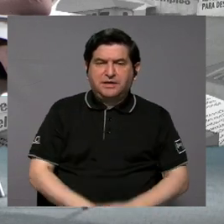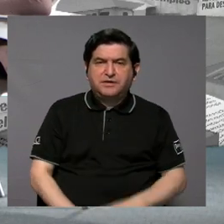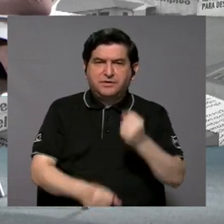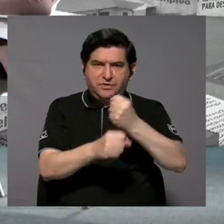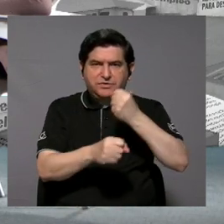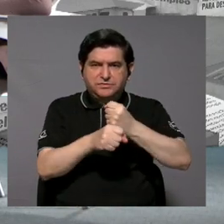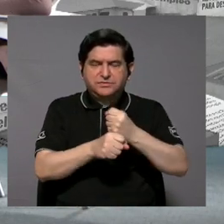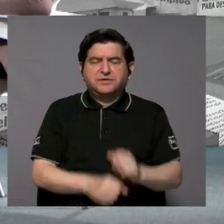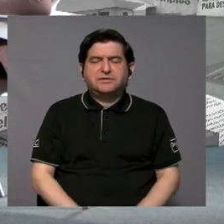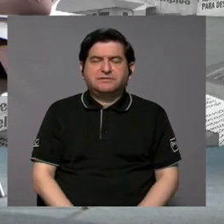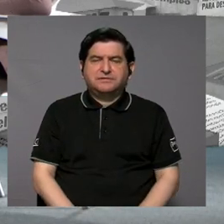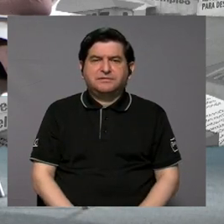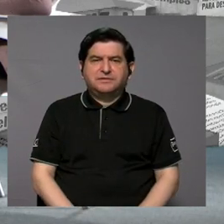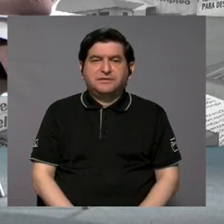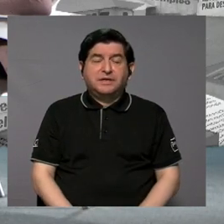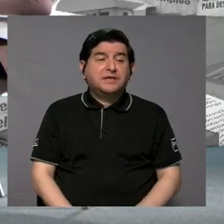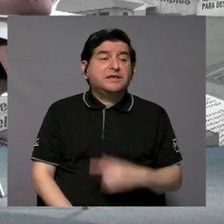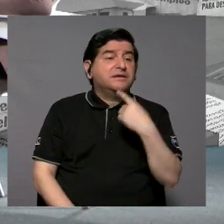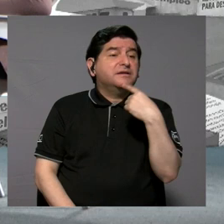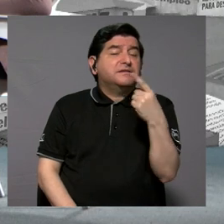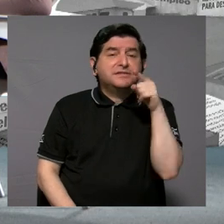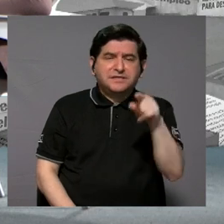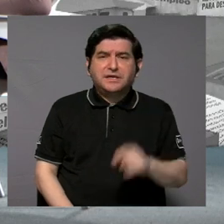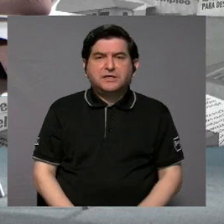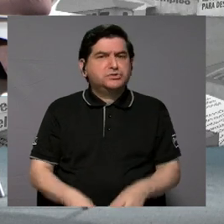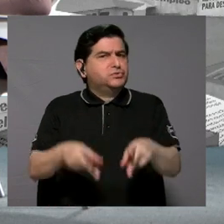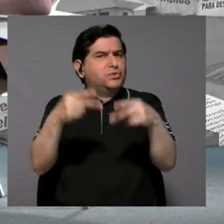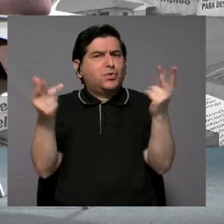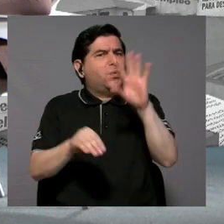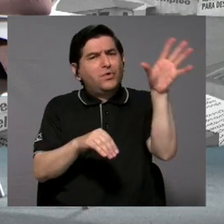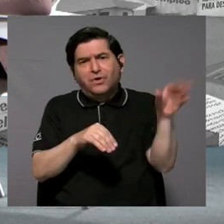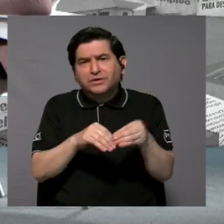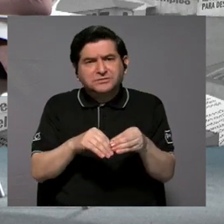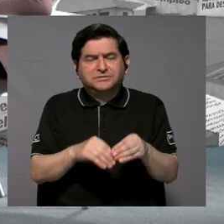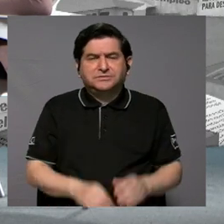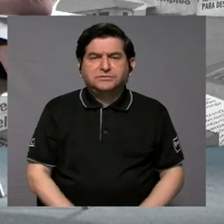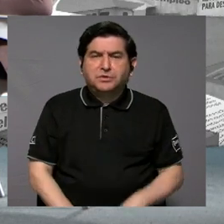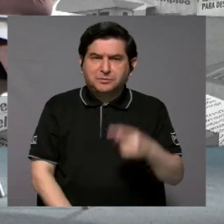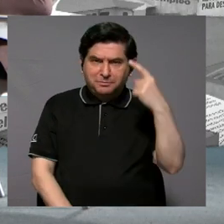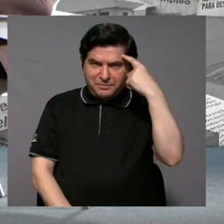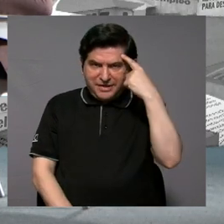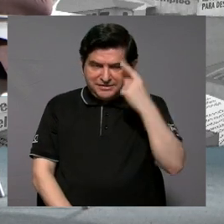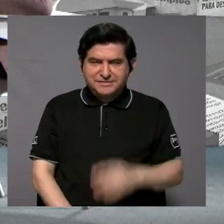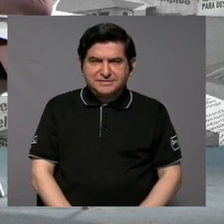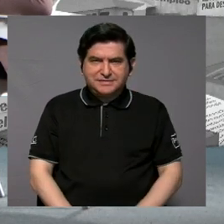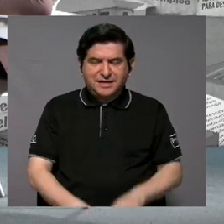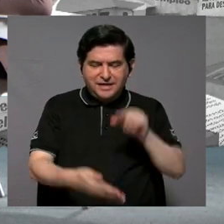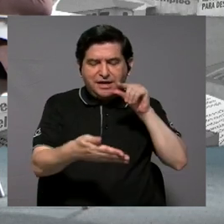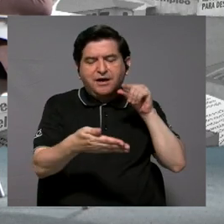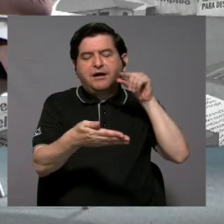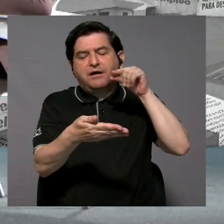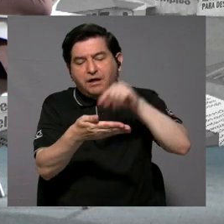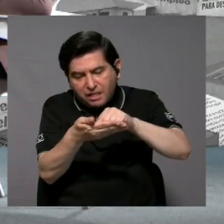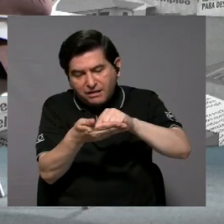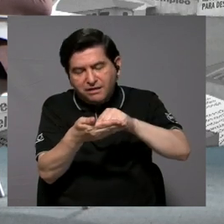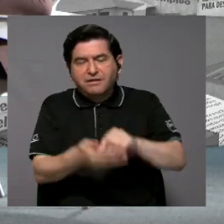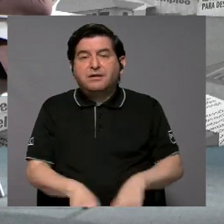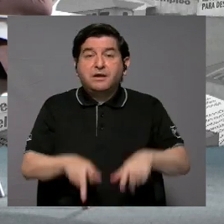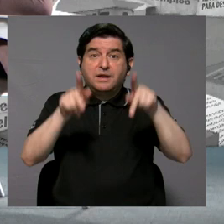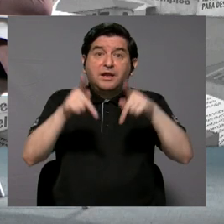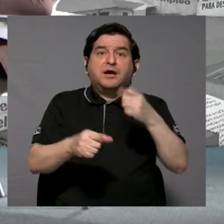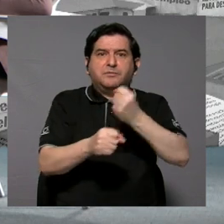que trabajan en la empresa que comentan que esto es un costo para ellos, porque hay que considerar la etiqueta que van a poner,